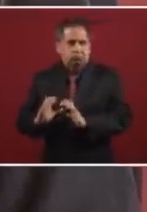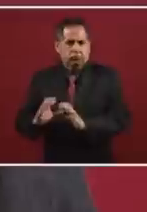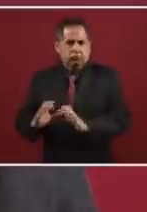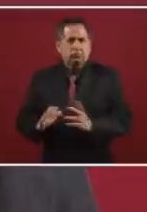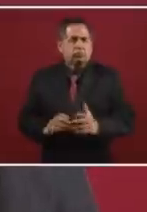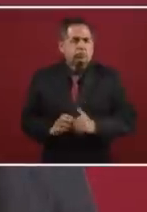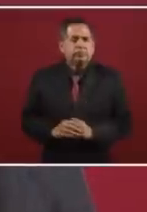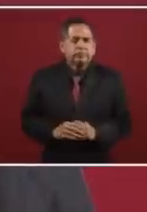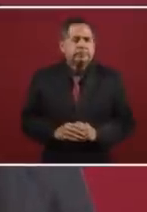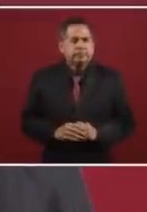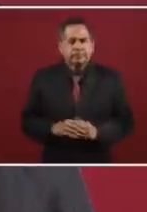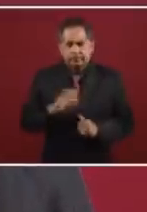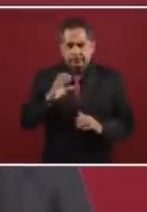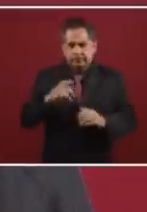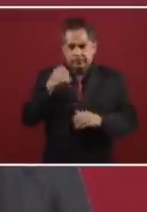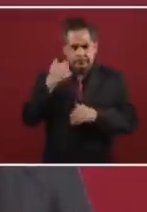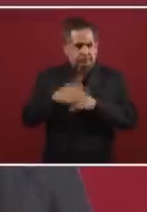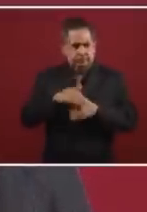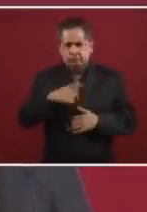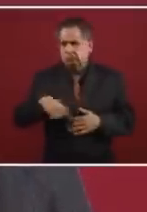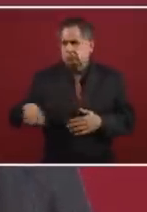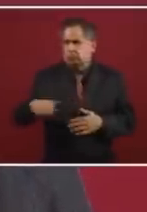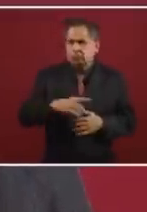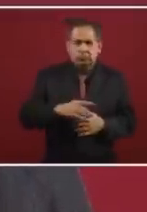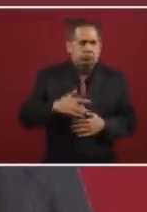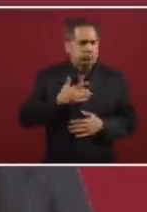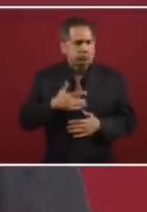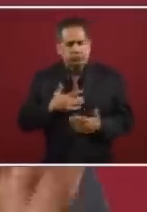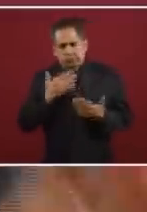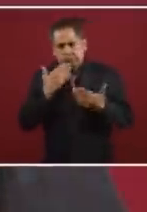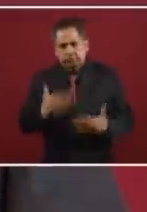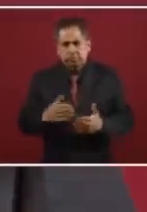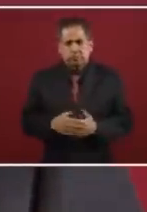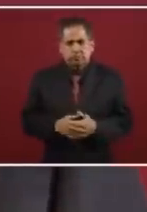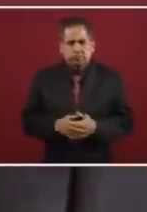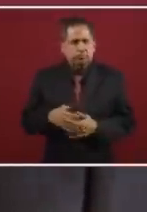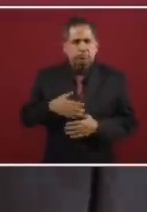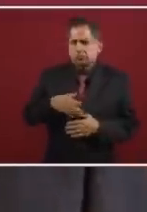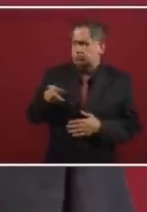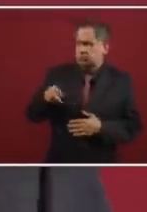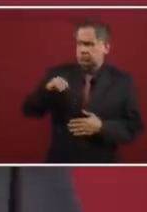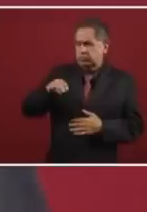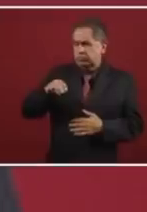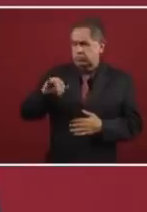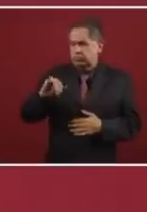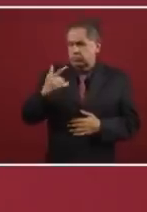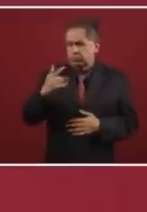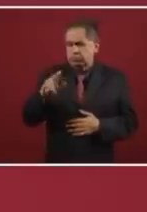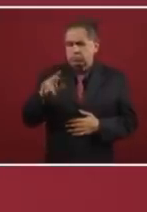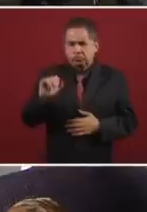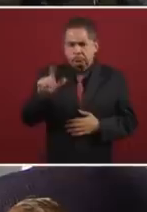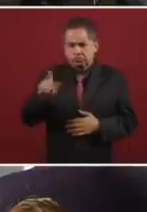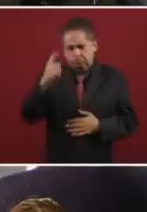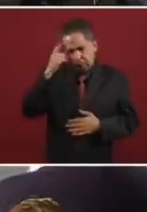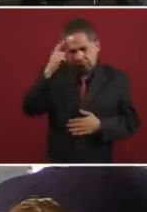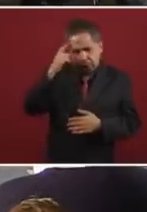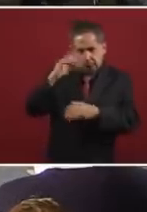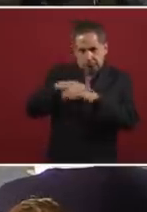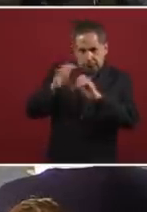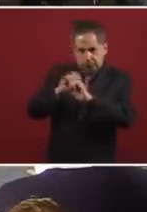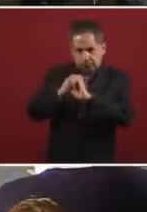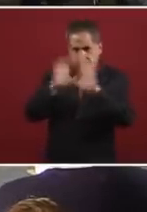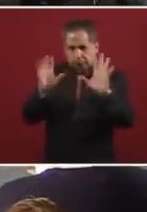garantizando el bienestar de la gente miguel tiene muy claro este concepto